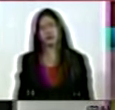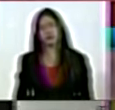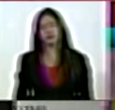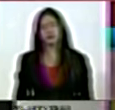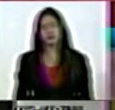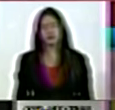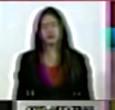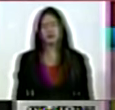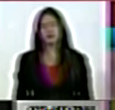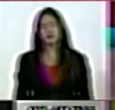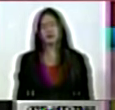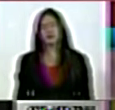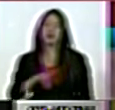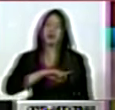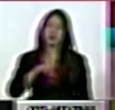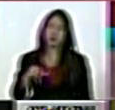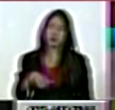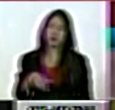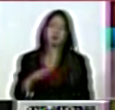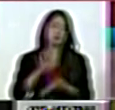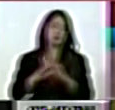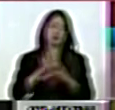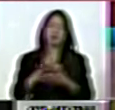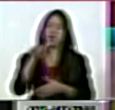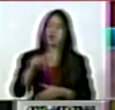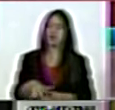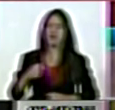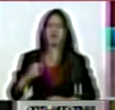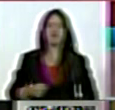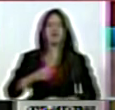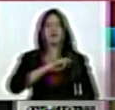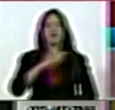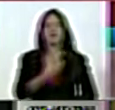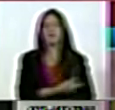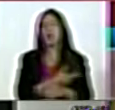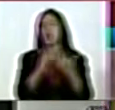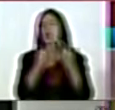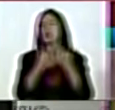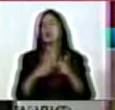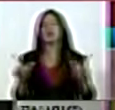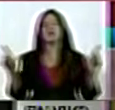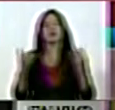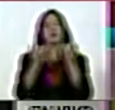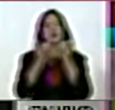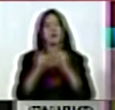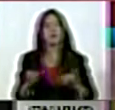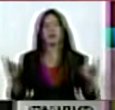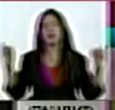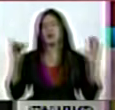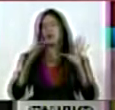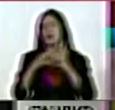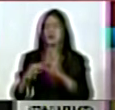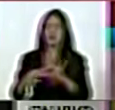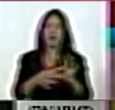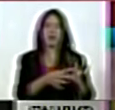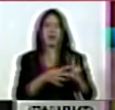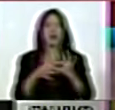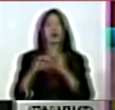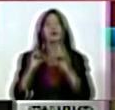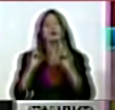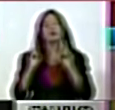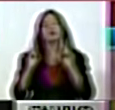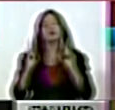Y mientras tanto, nosotros estaremos aquí, firmes, libres, independientes y soberanos,